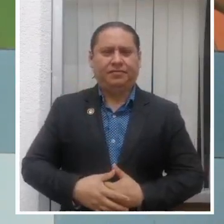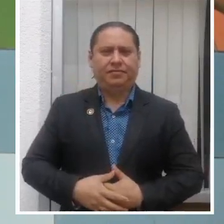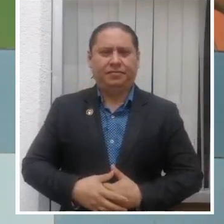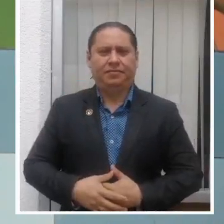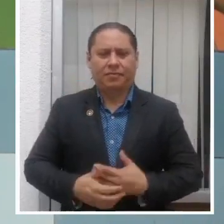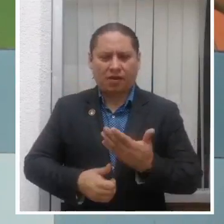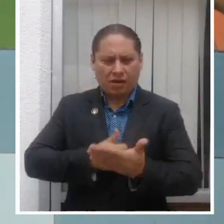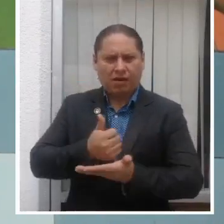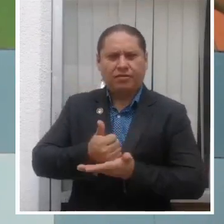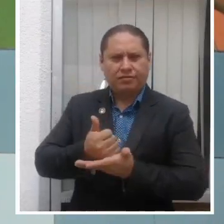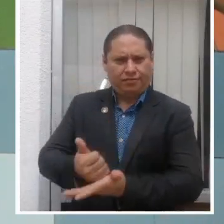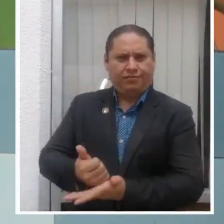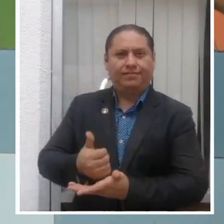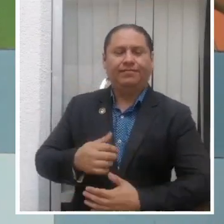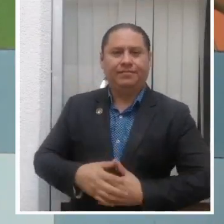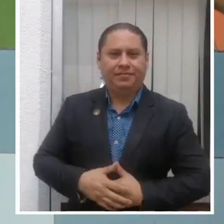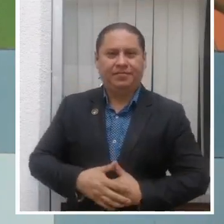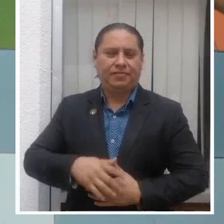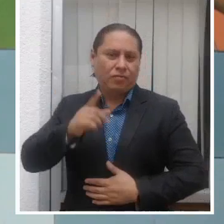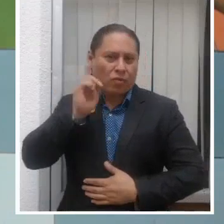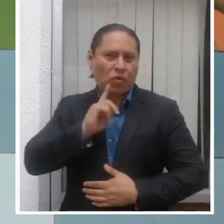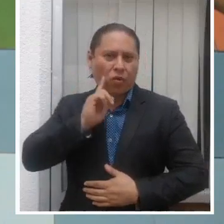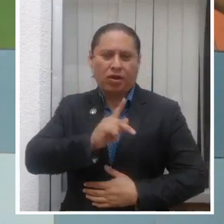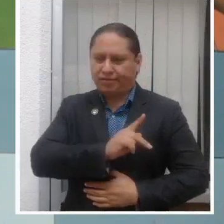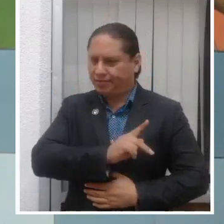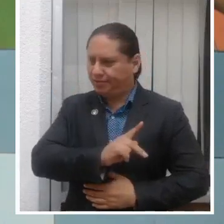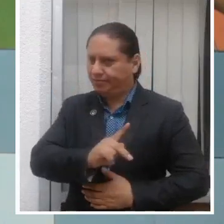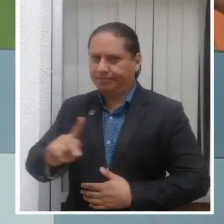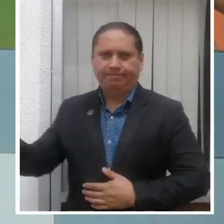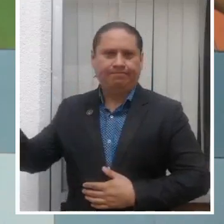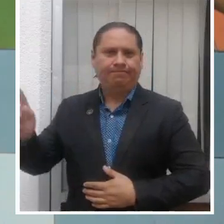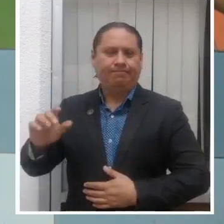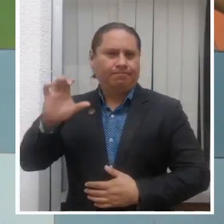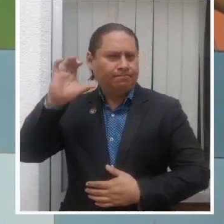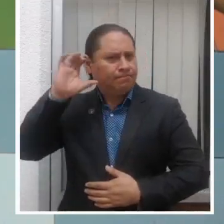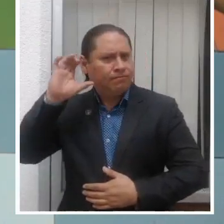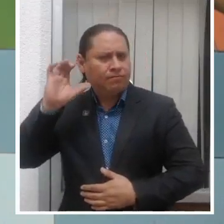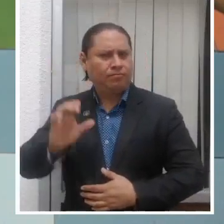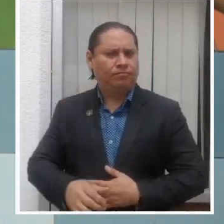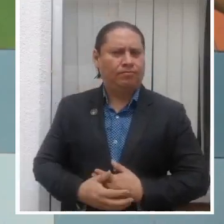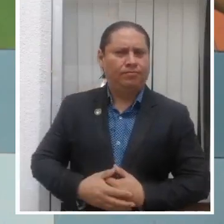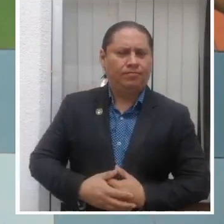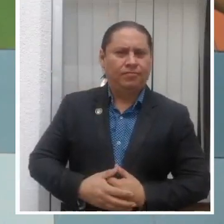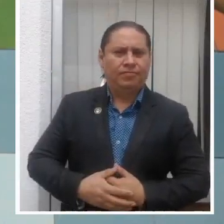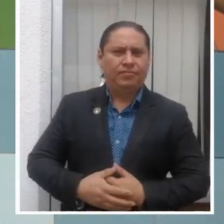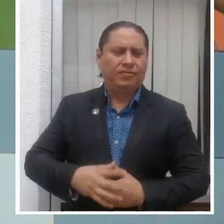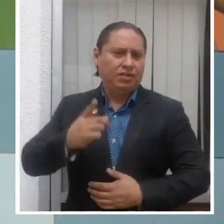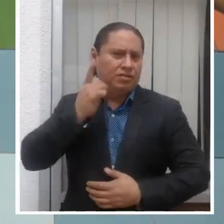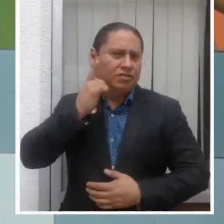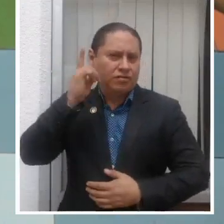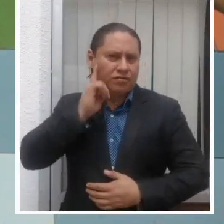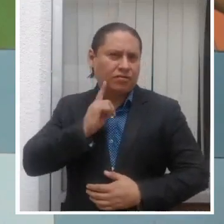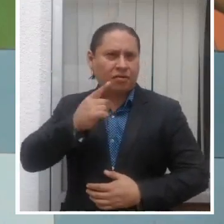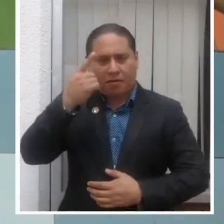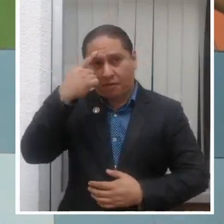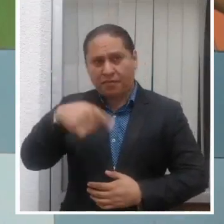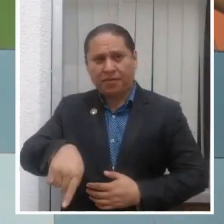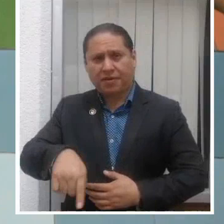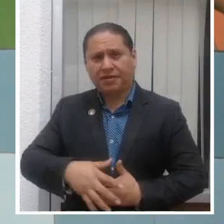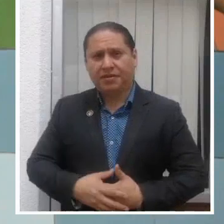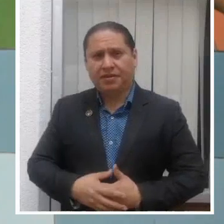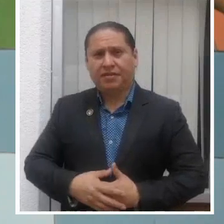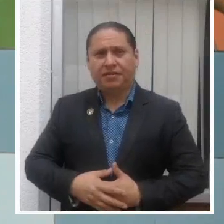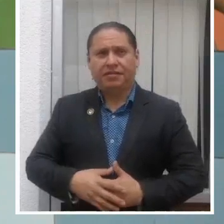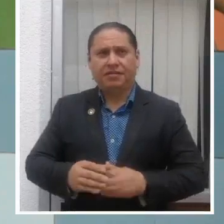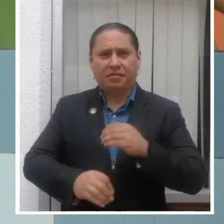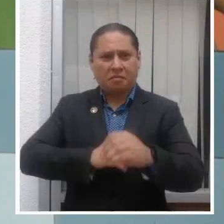la ayudemos a todas las mujeres. Y estaba escuchando hace ratito con nuestra diputada de que para